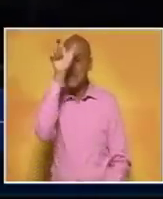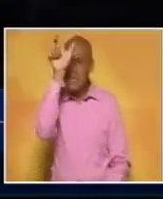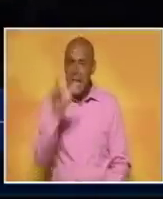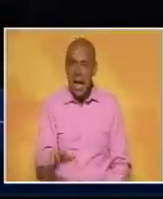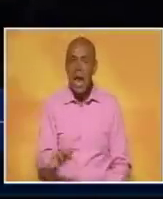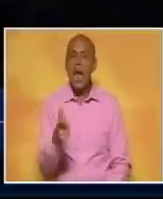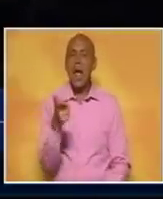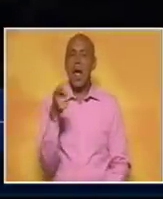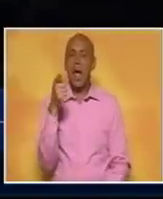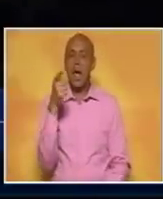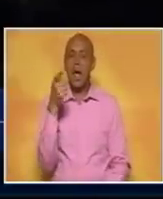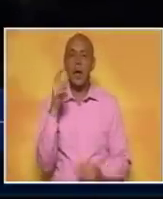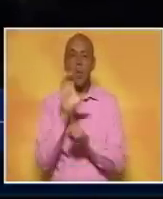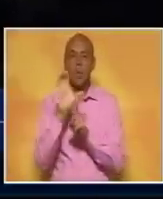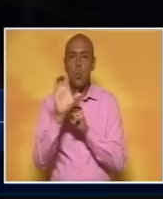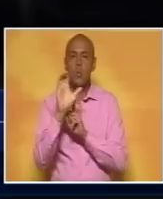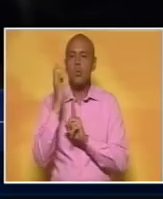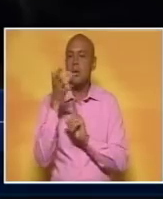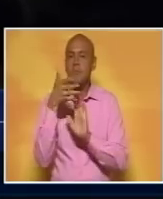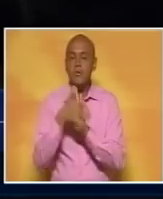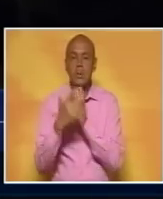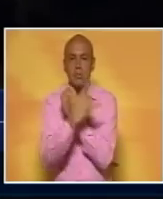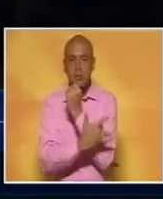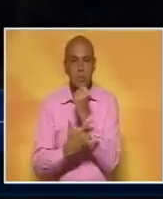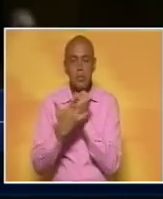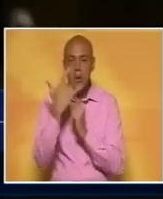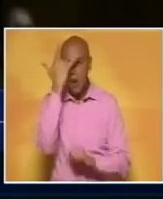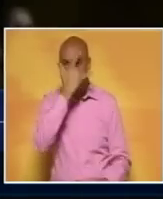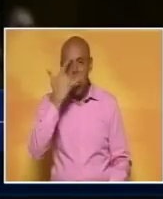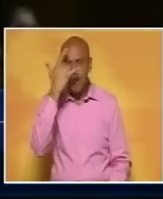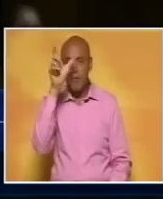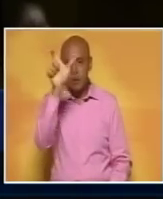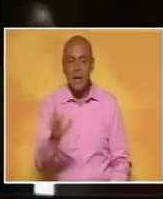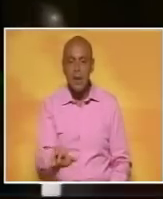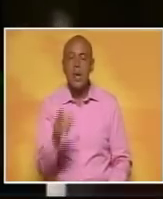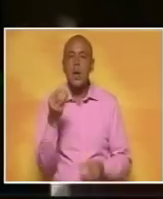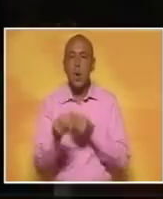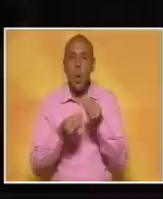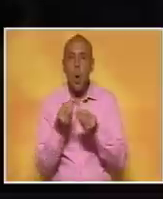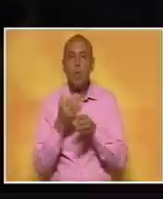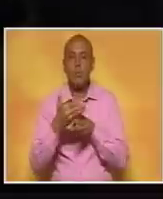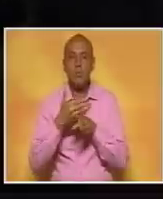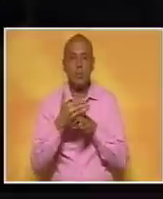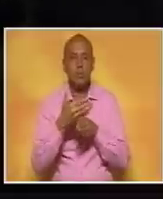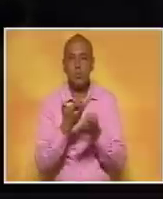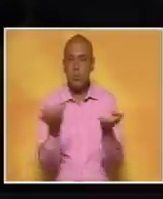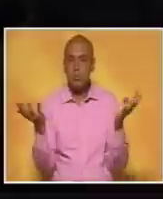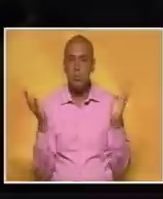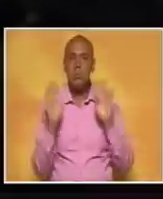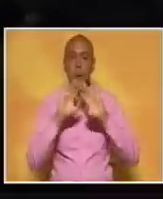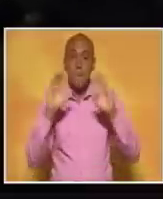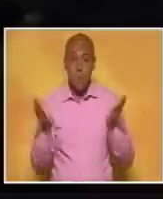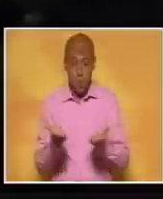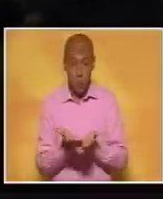valor, lo que tienen y cómo compartirán ese valor con el resto del mundo.